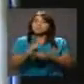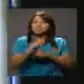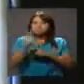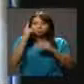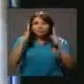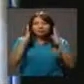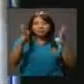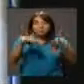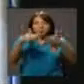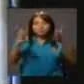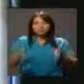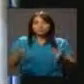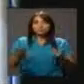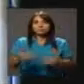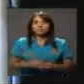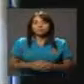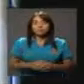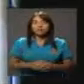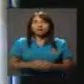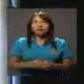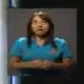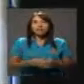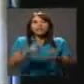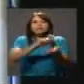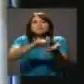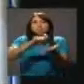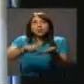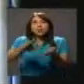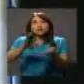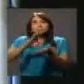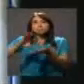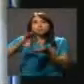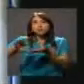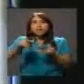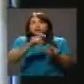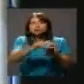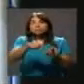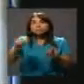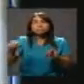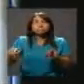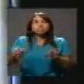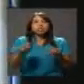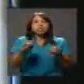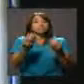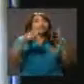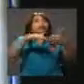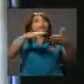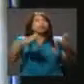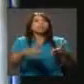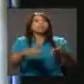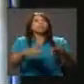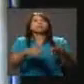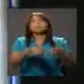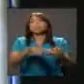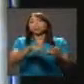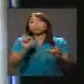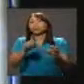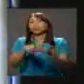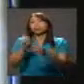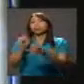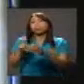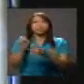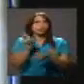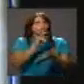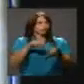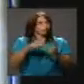estudiantil en las escuelas en los colegios la deserción no es porque los muchachos se aburran